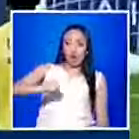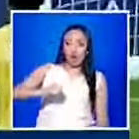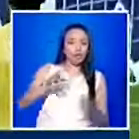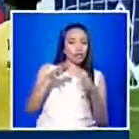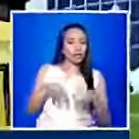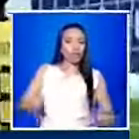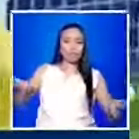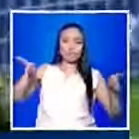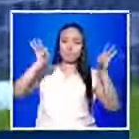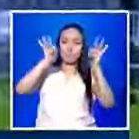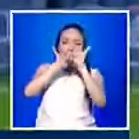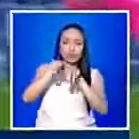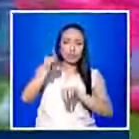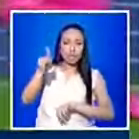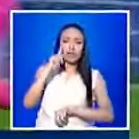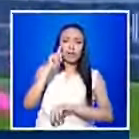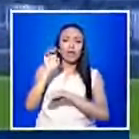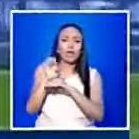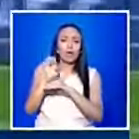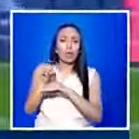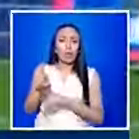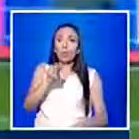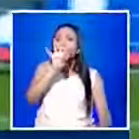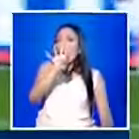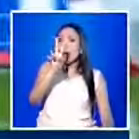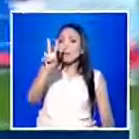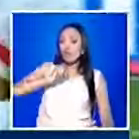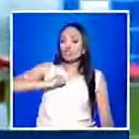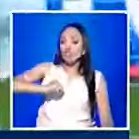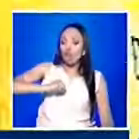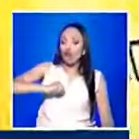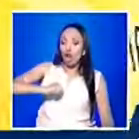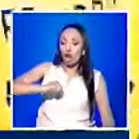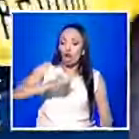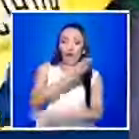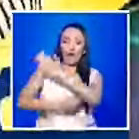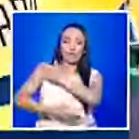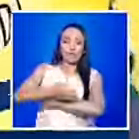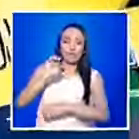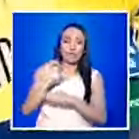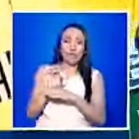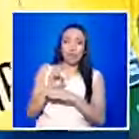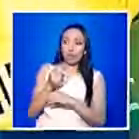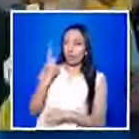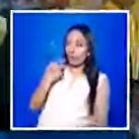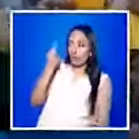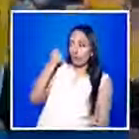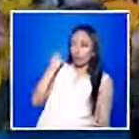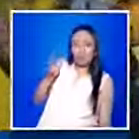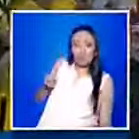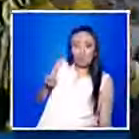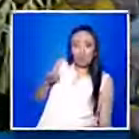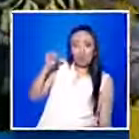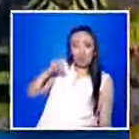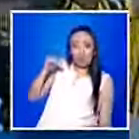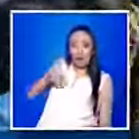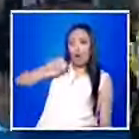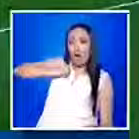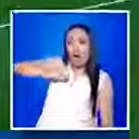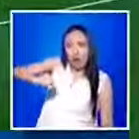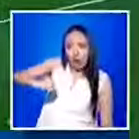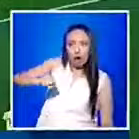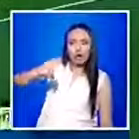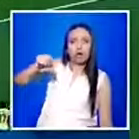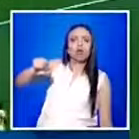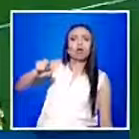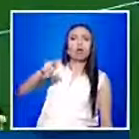el goleador histórico de la tricolor con 42 anotaciones. Enner marcó el gol del triunfo de Ecuador sobre Perú en el estadio Rodrigo